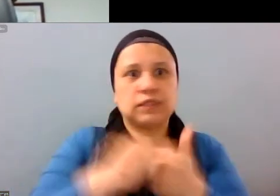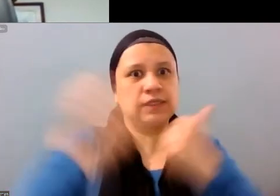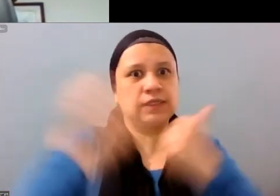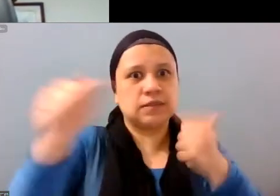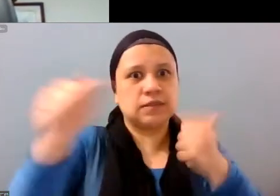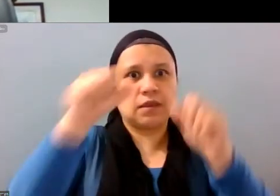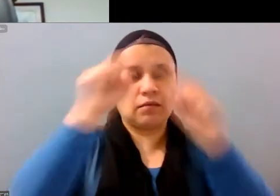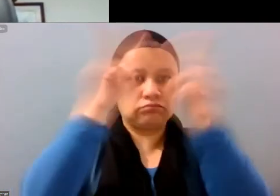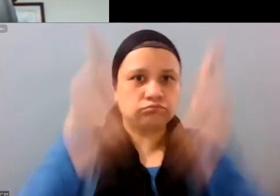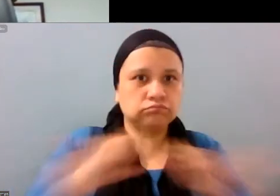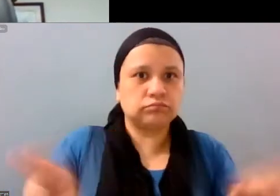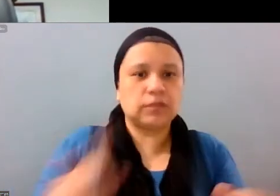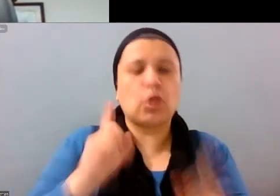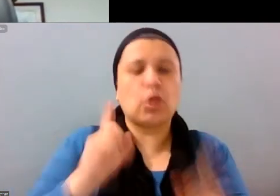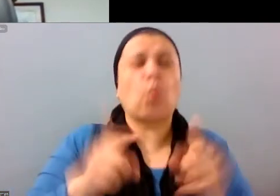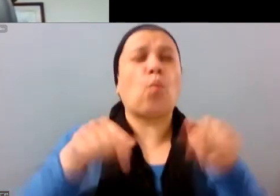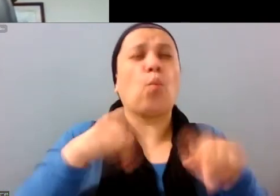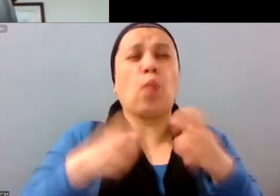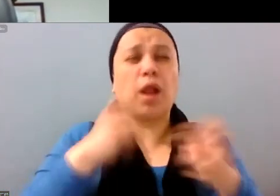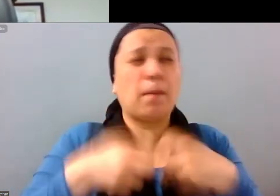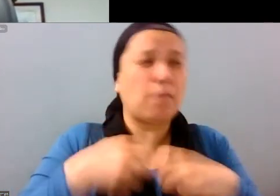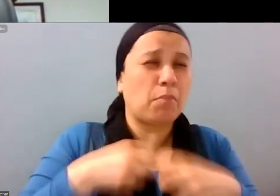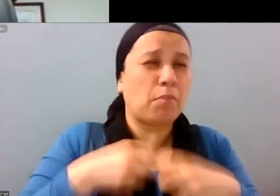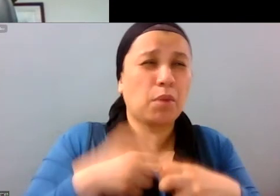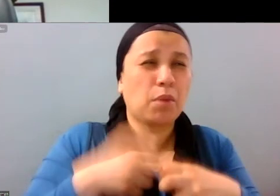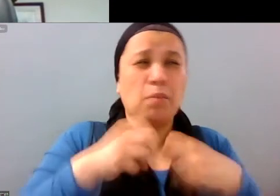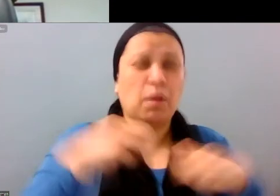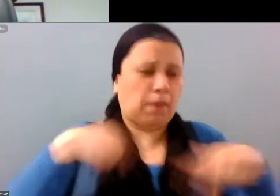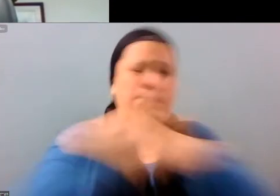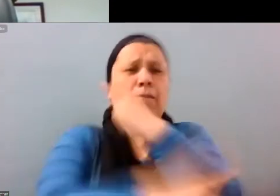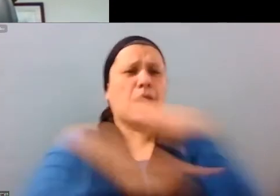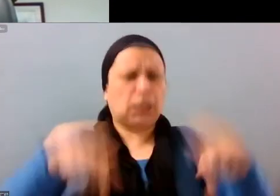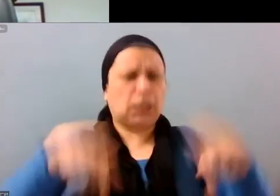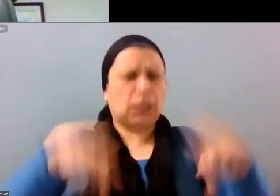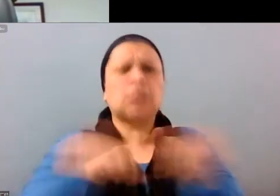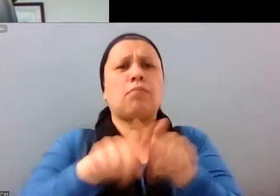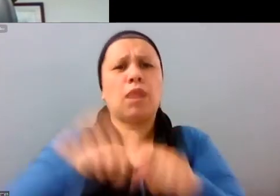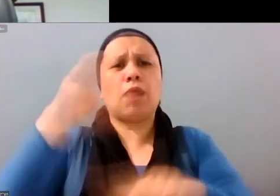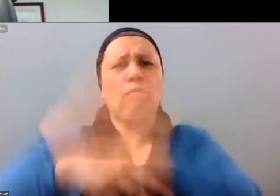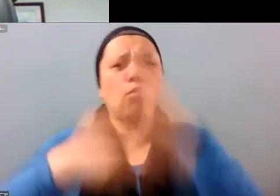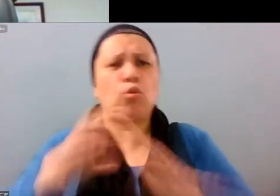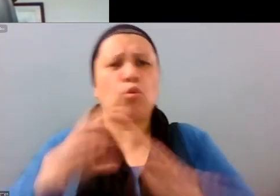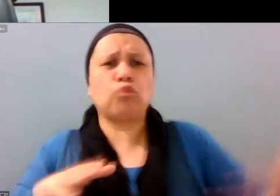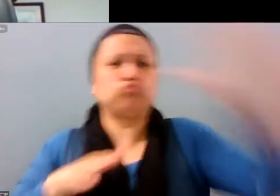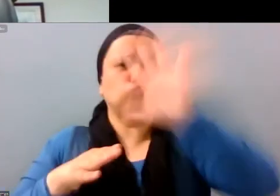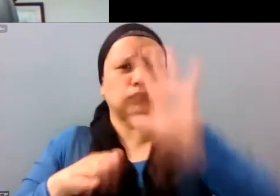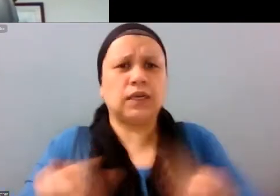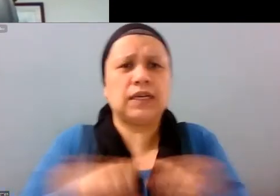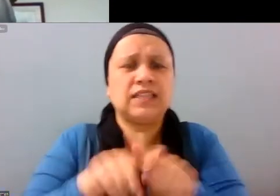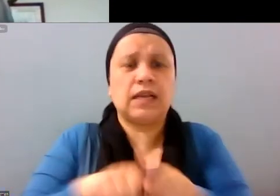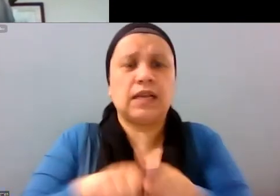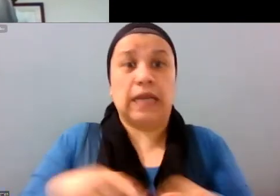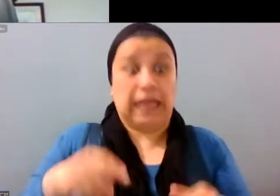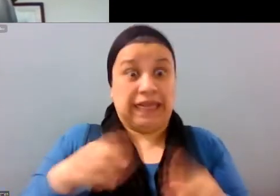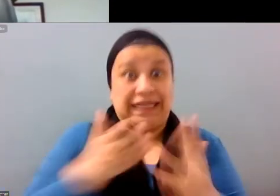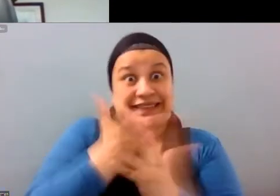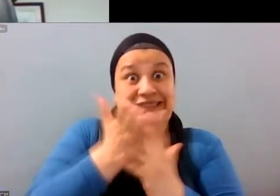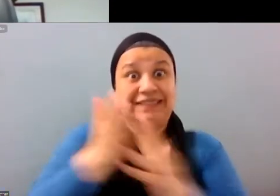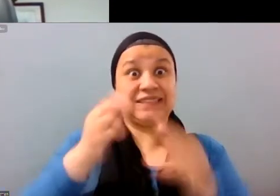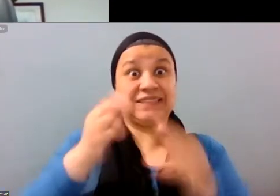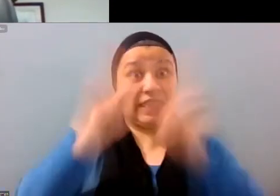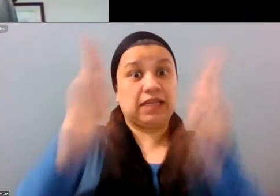el problema no sólo de nuestro país sino de los países en general que el acceso a internet no era el que creíamos por lo menos en Costa